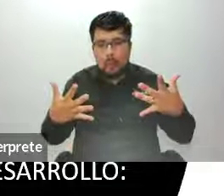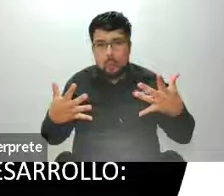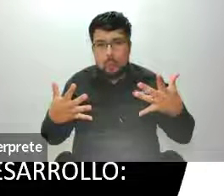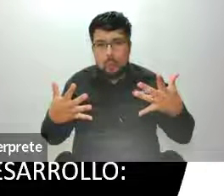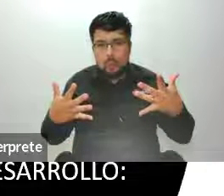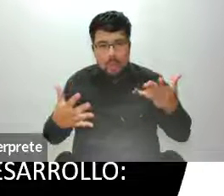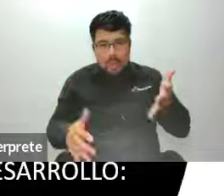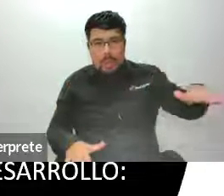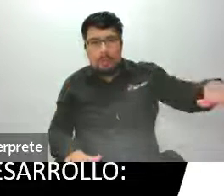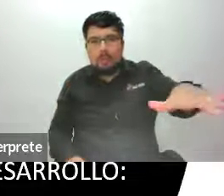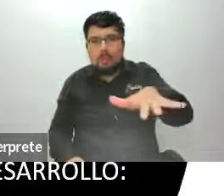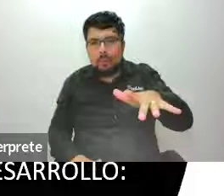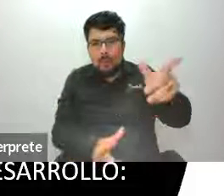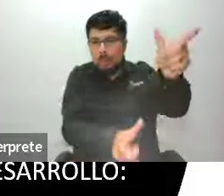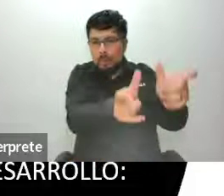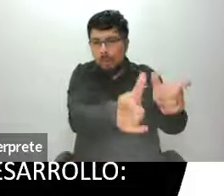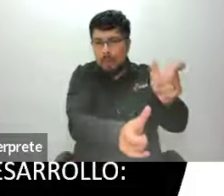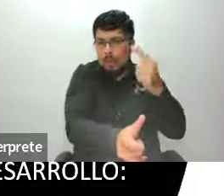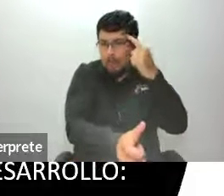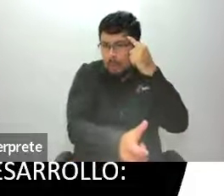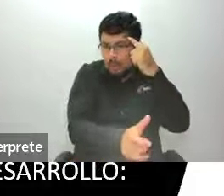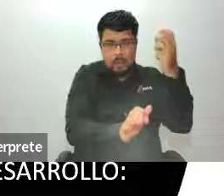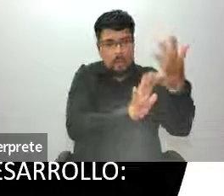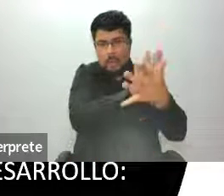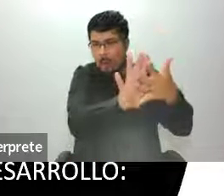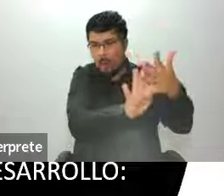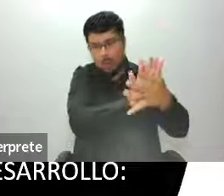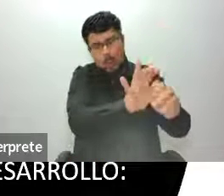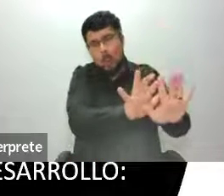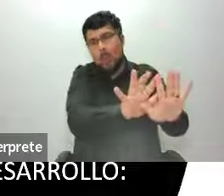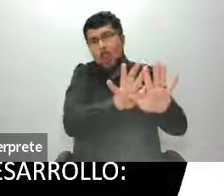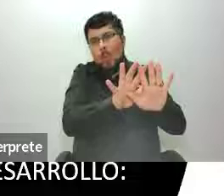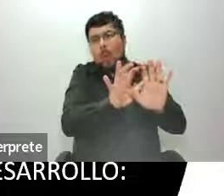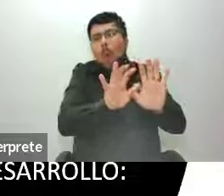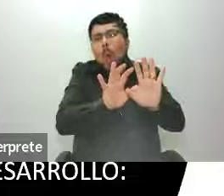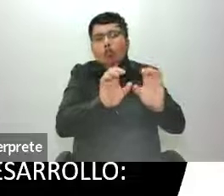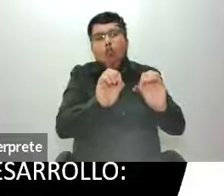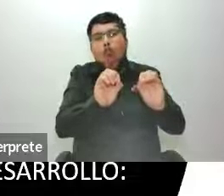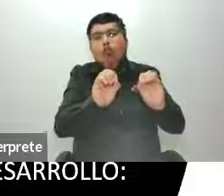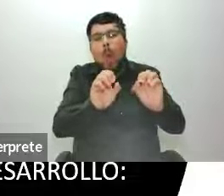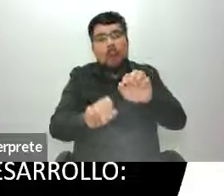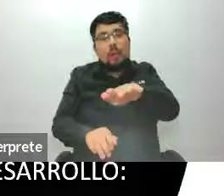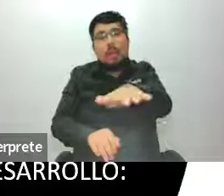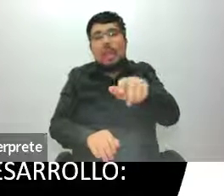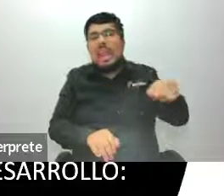una lengua valorada o la verdad es que ese entorno piensa que la lengua de señas es de uso